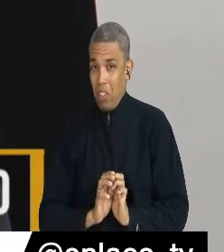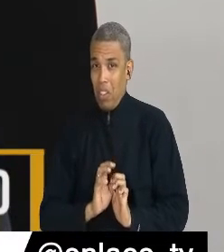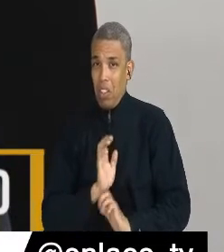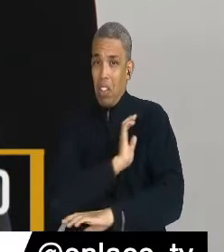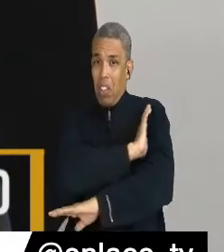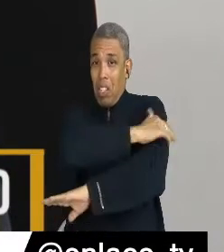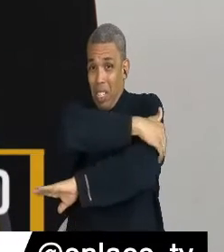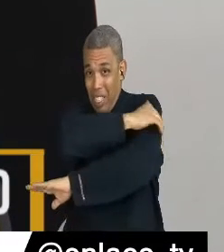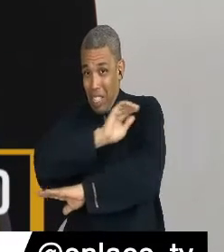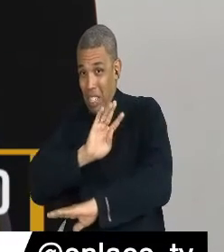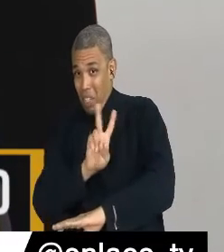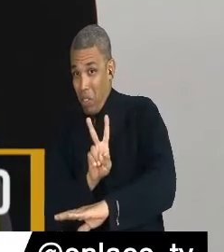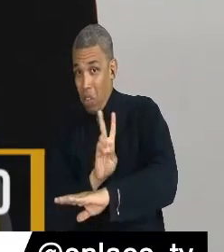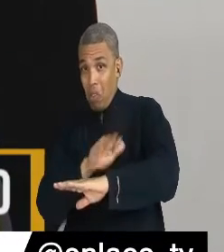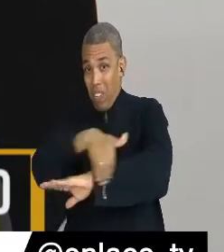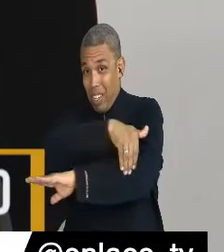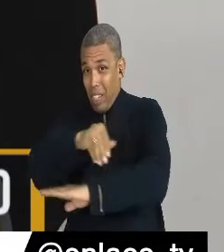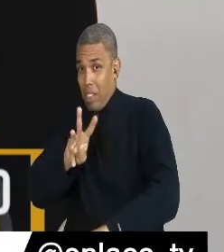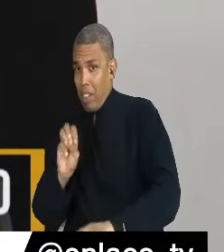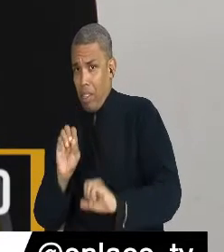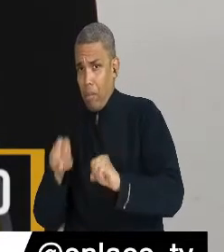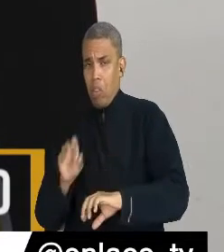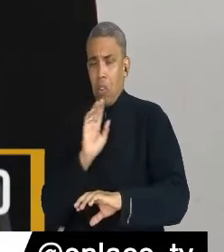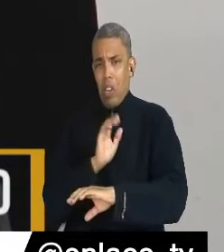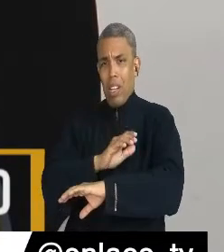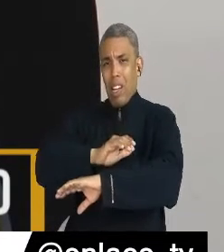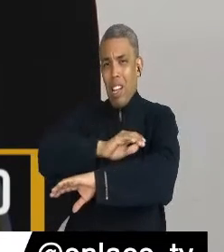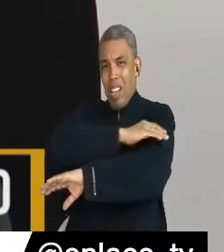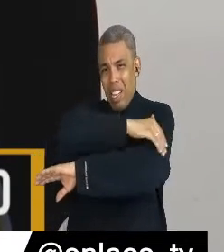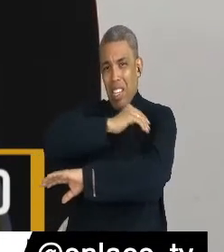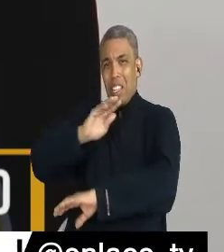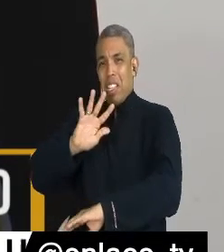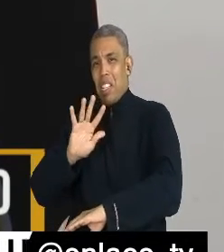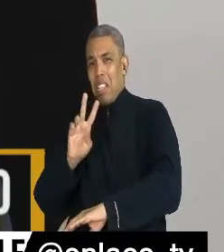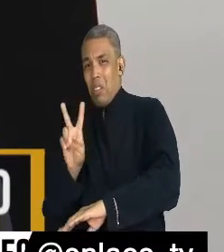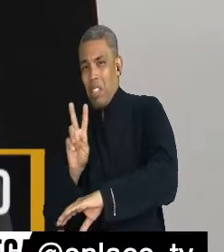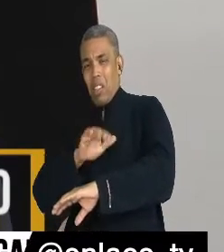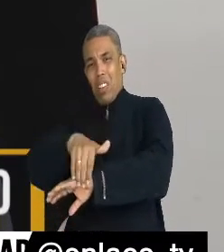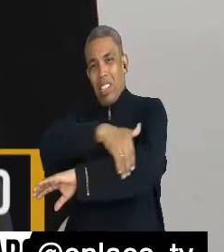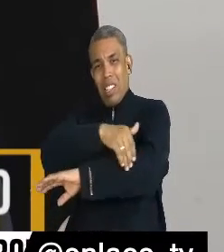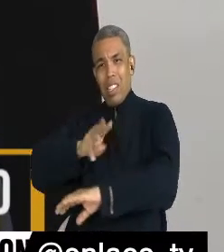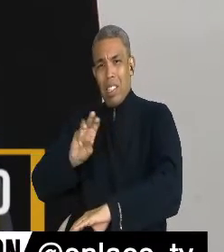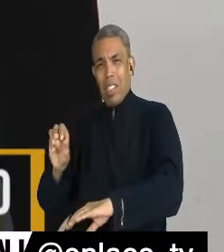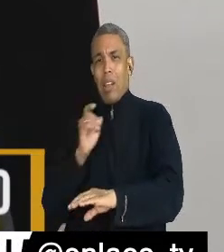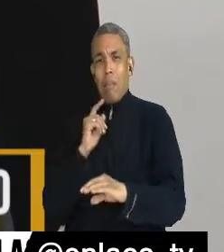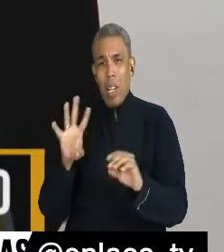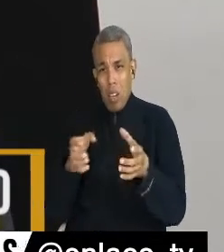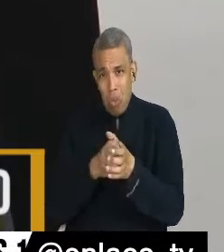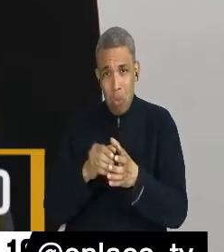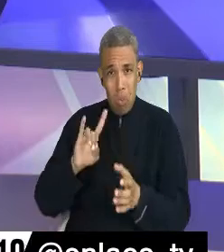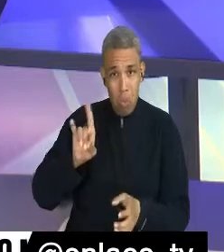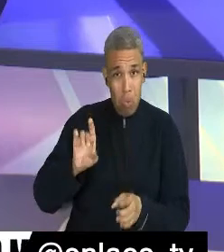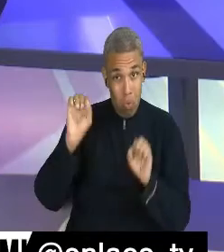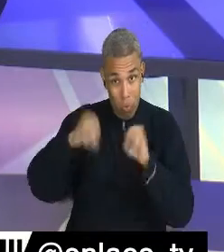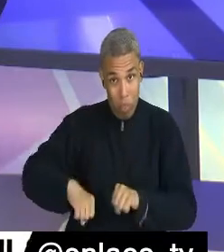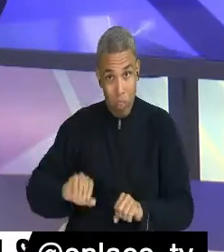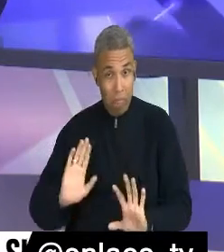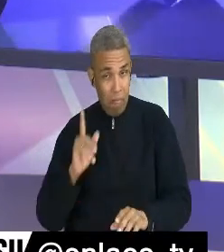30 y la calle 52 con carrera 11 uso estas son las vías para poder cruzar de un lado al otro